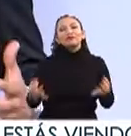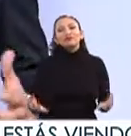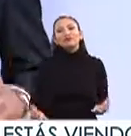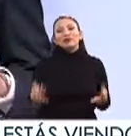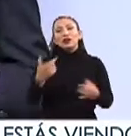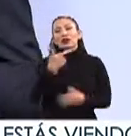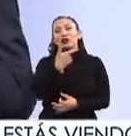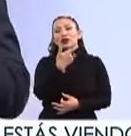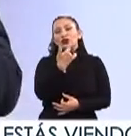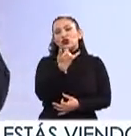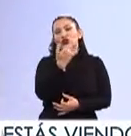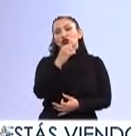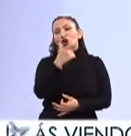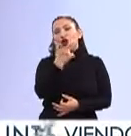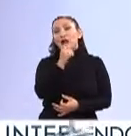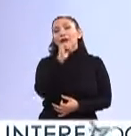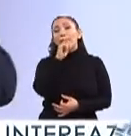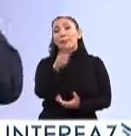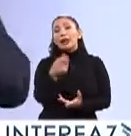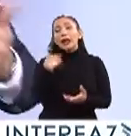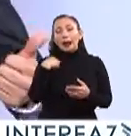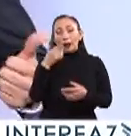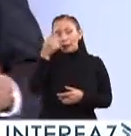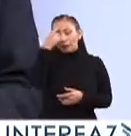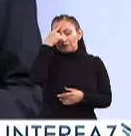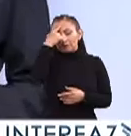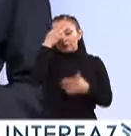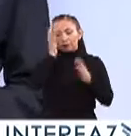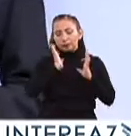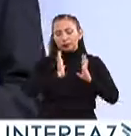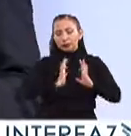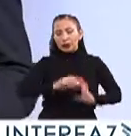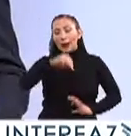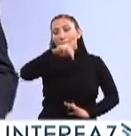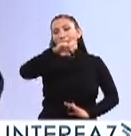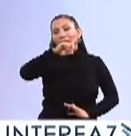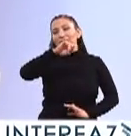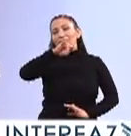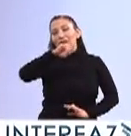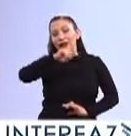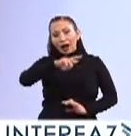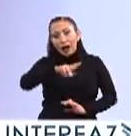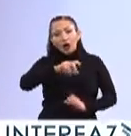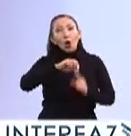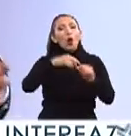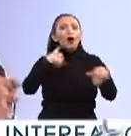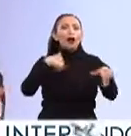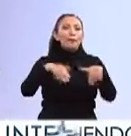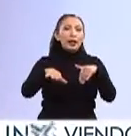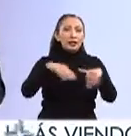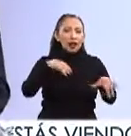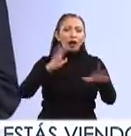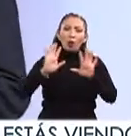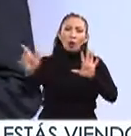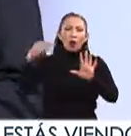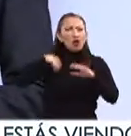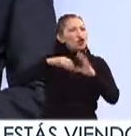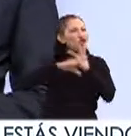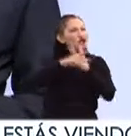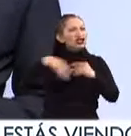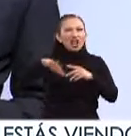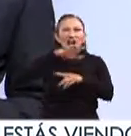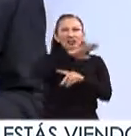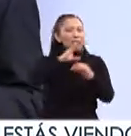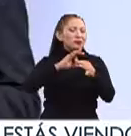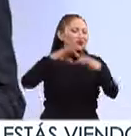sino también el concepto meditar puede ser bajo caminar, bajo desenchufarse literalmente